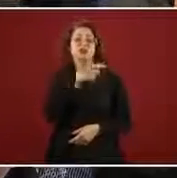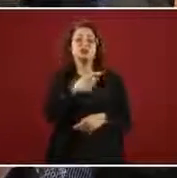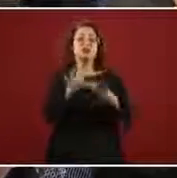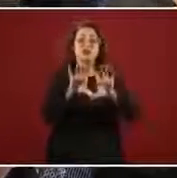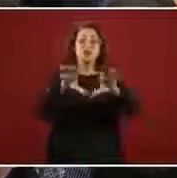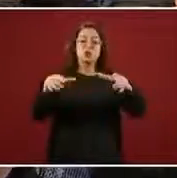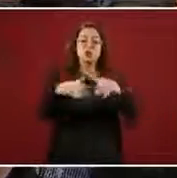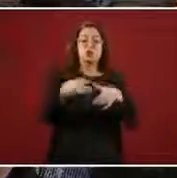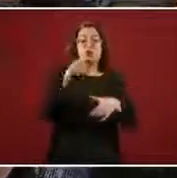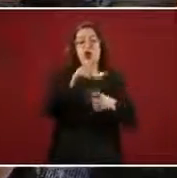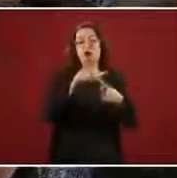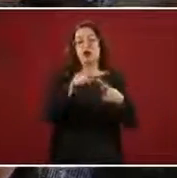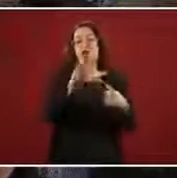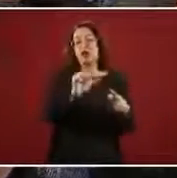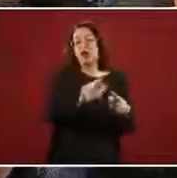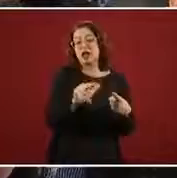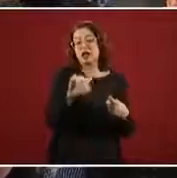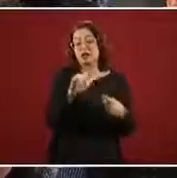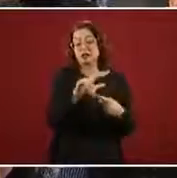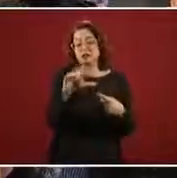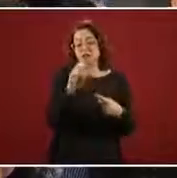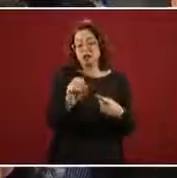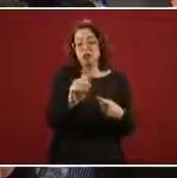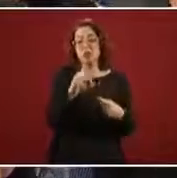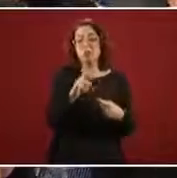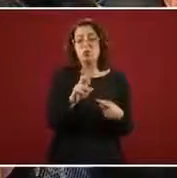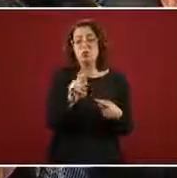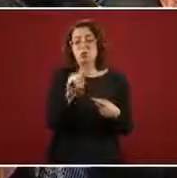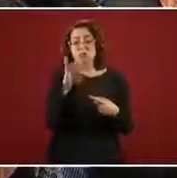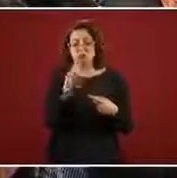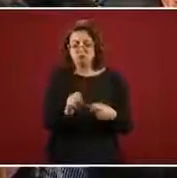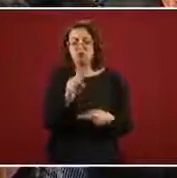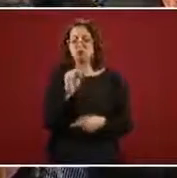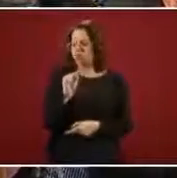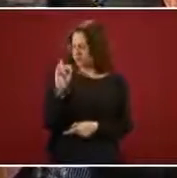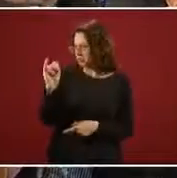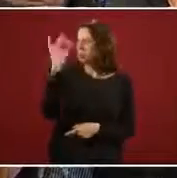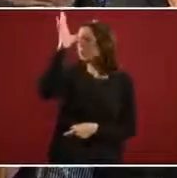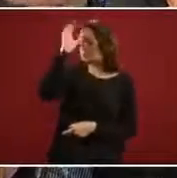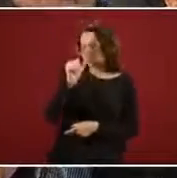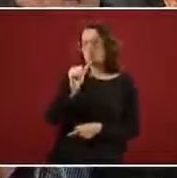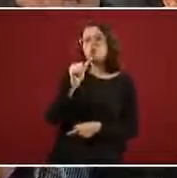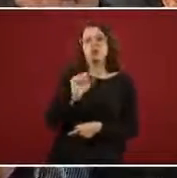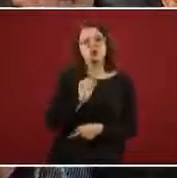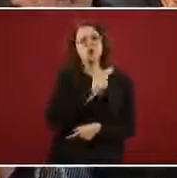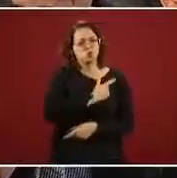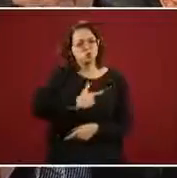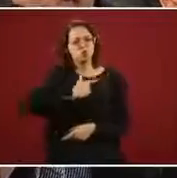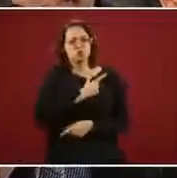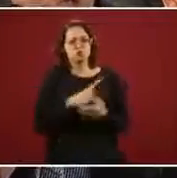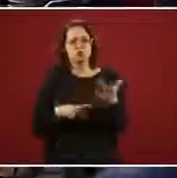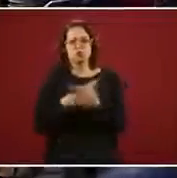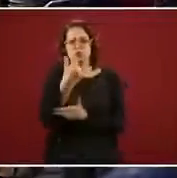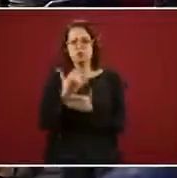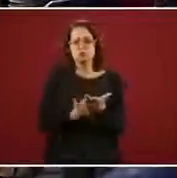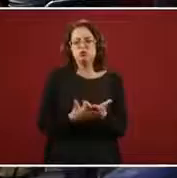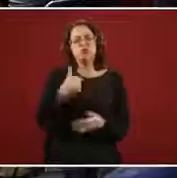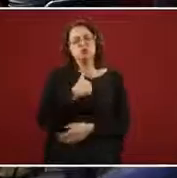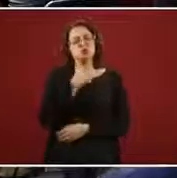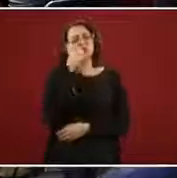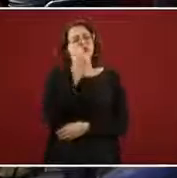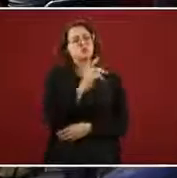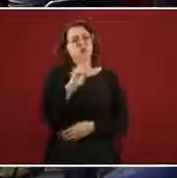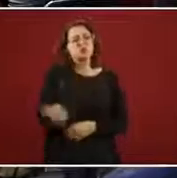en Carrillo Puerto, en esas comunidades, están muy de acuerdo con el proyecto. Entonces, por eso quisiera